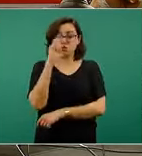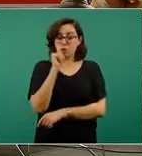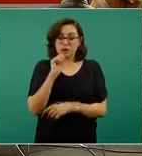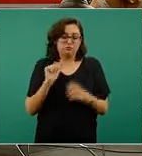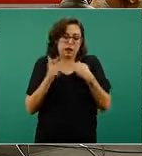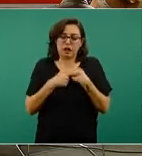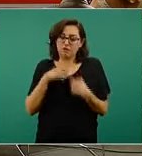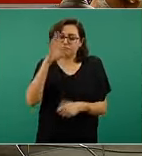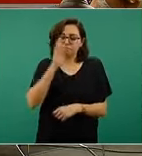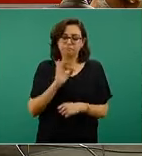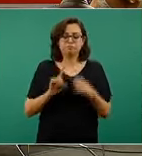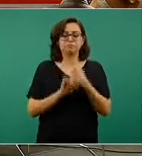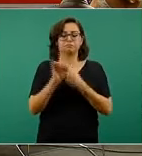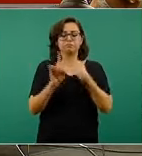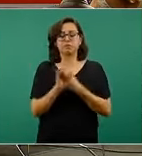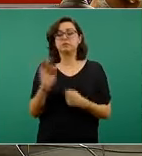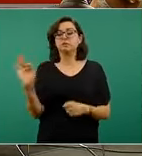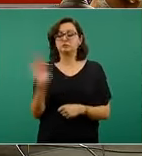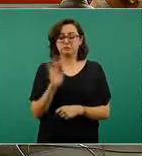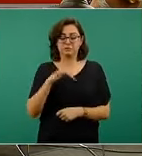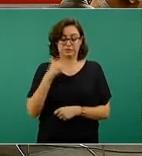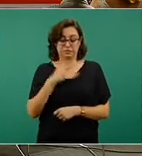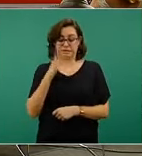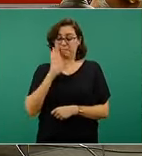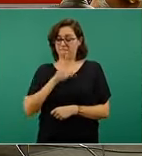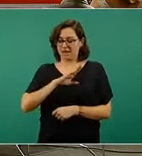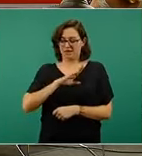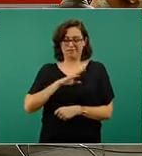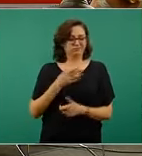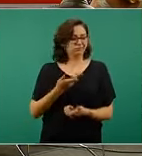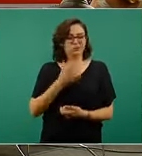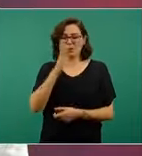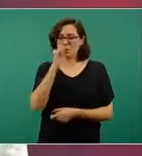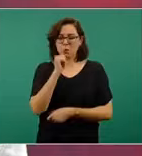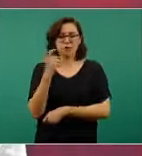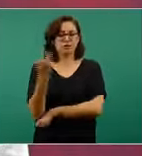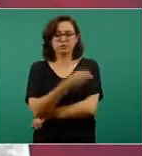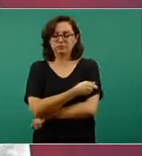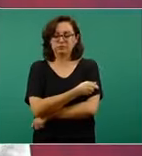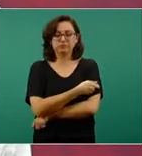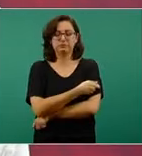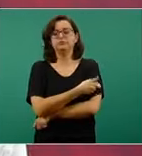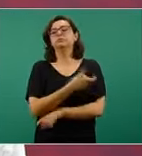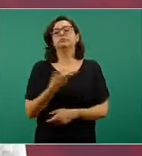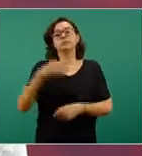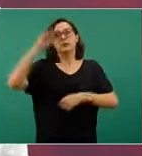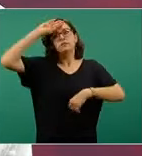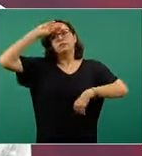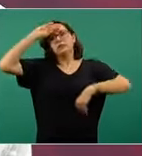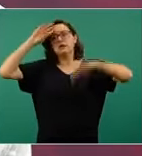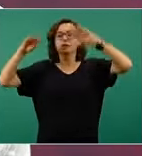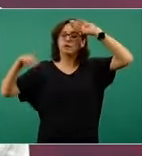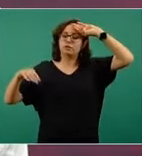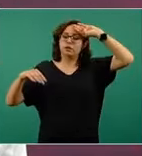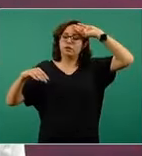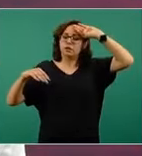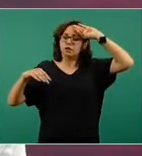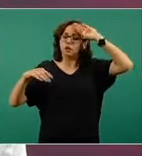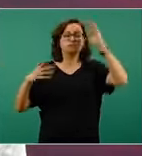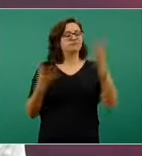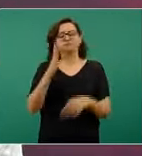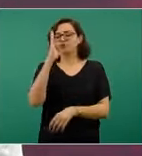alguna otra razón, por ejemplo, que tuviera síntomas el día de la vacuna, entonces no puede vacunarse si tiene fiebre, tiene que esperar, y